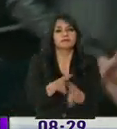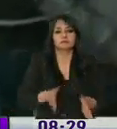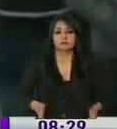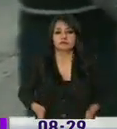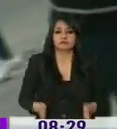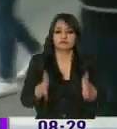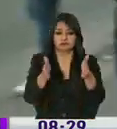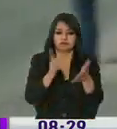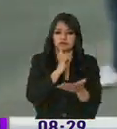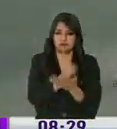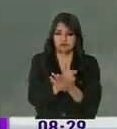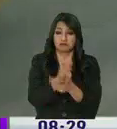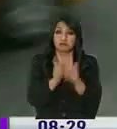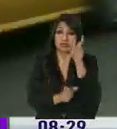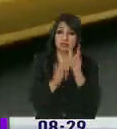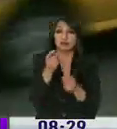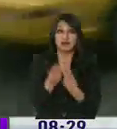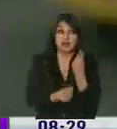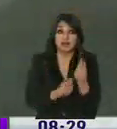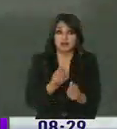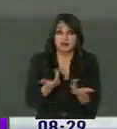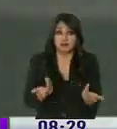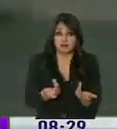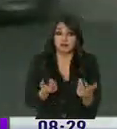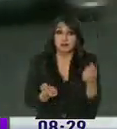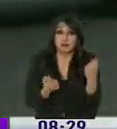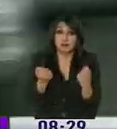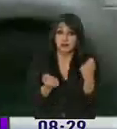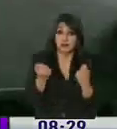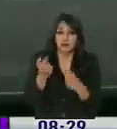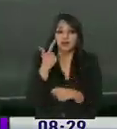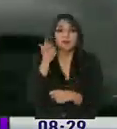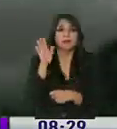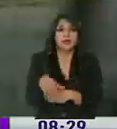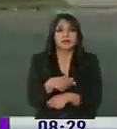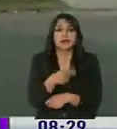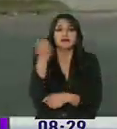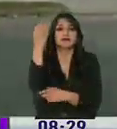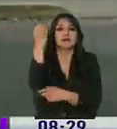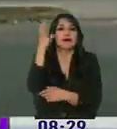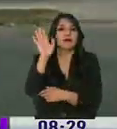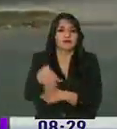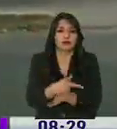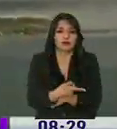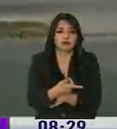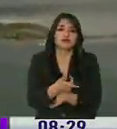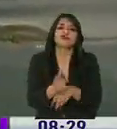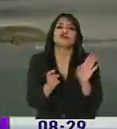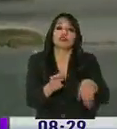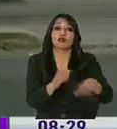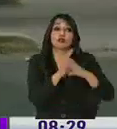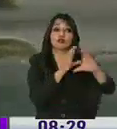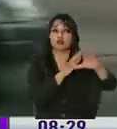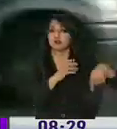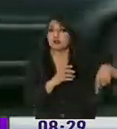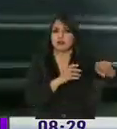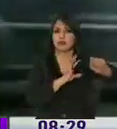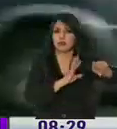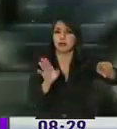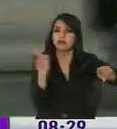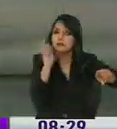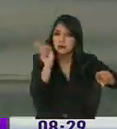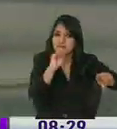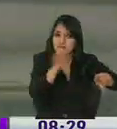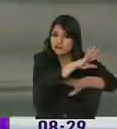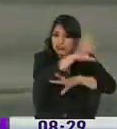del corredor. Y la gente o los vehículos piensan que ese semáforo es solo para los buses del corredor. Entonces